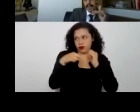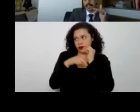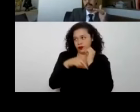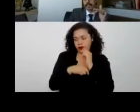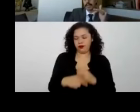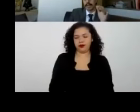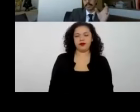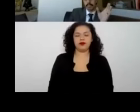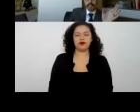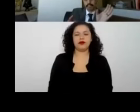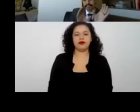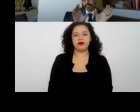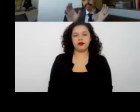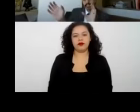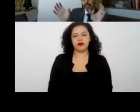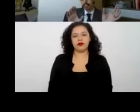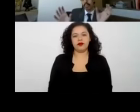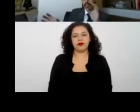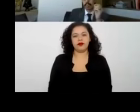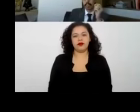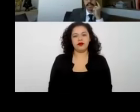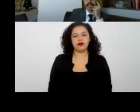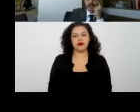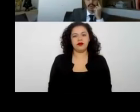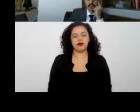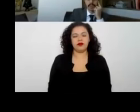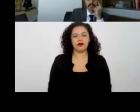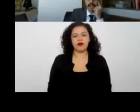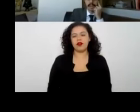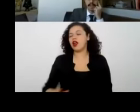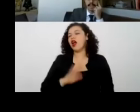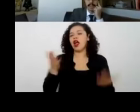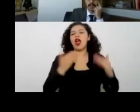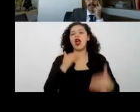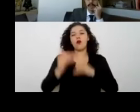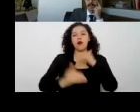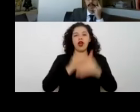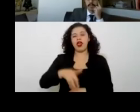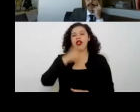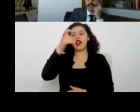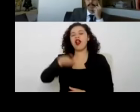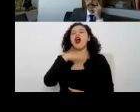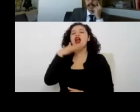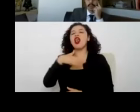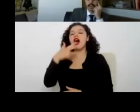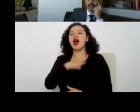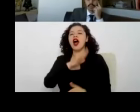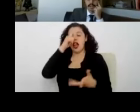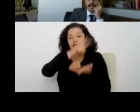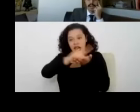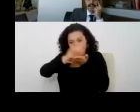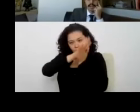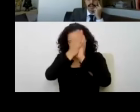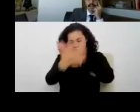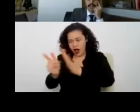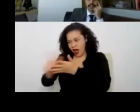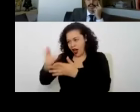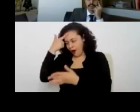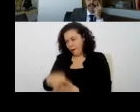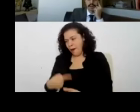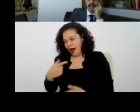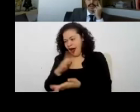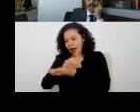Más adelante vamos a ver un poco el proceso de cómo se lava el dinero, pero básicamente lo que busca